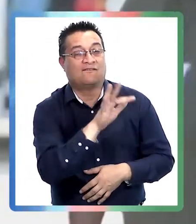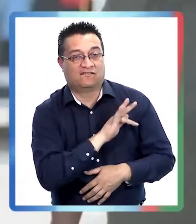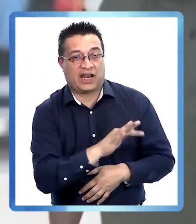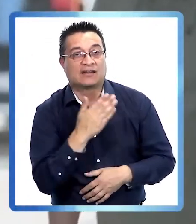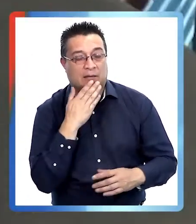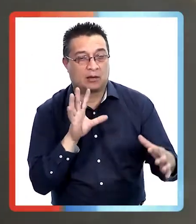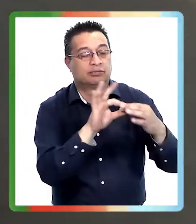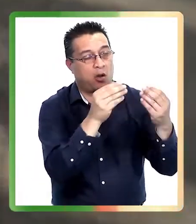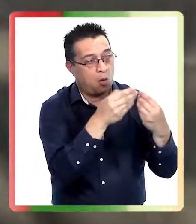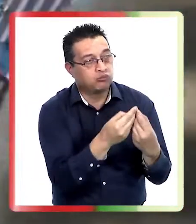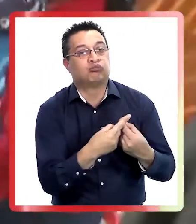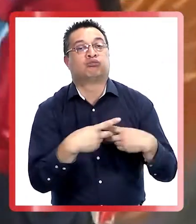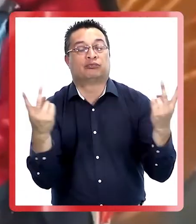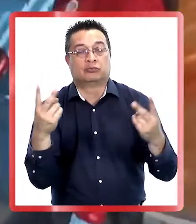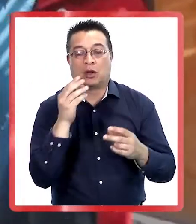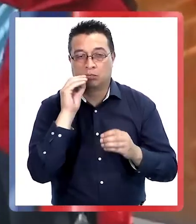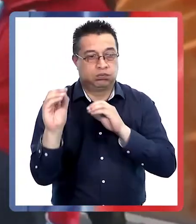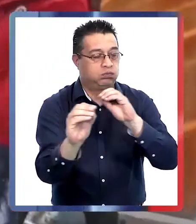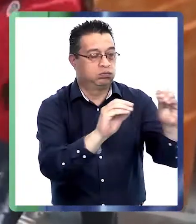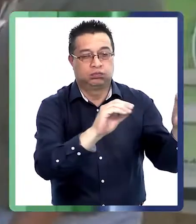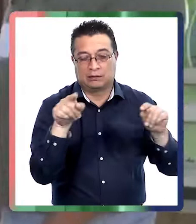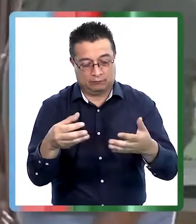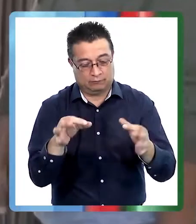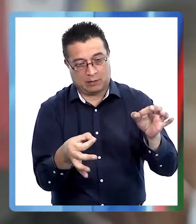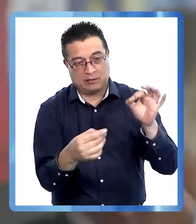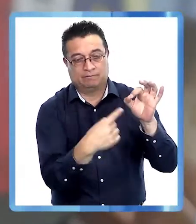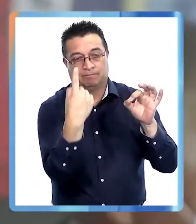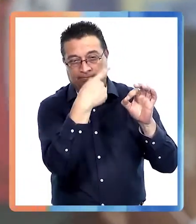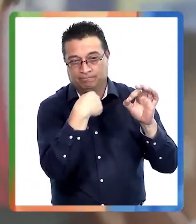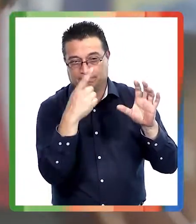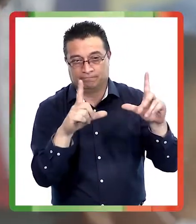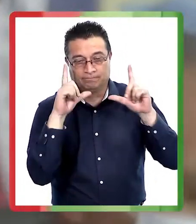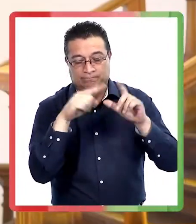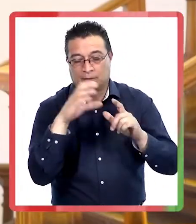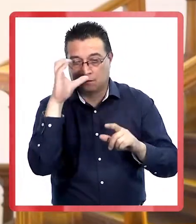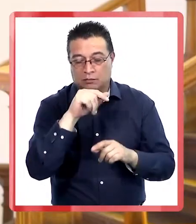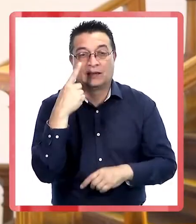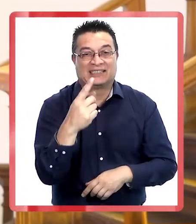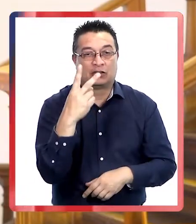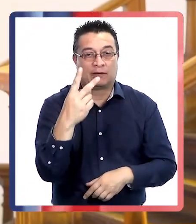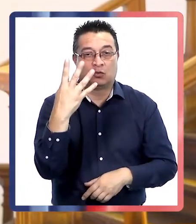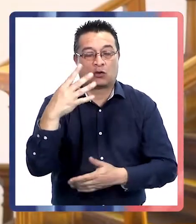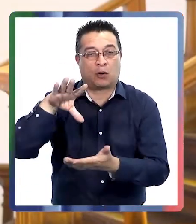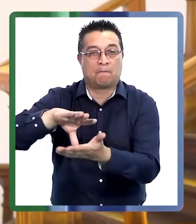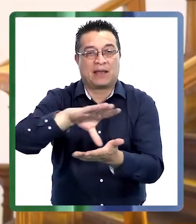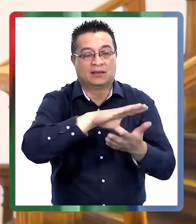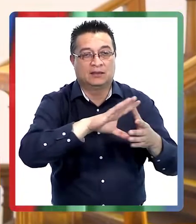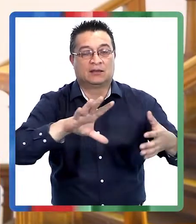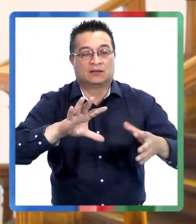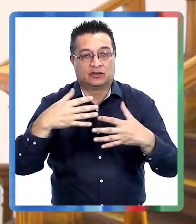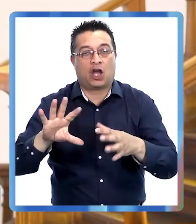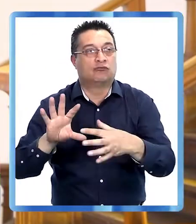Francia, la publicación de una notificación roja en contra de esta persona, la cual estará disponible para los 194 países miembros de